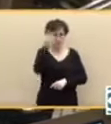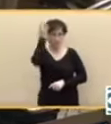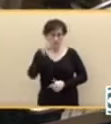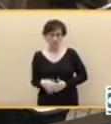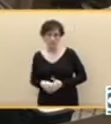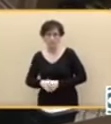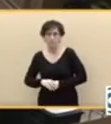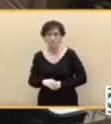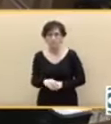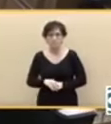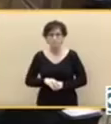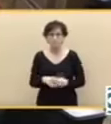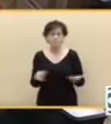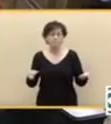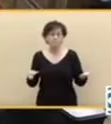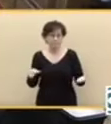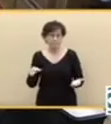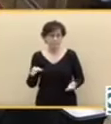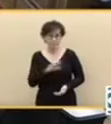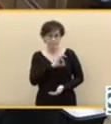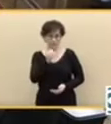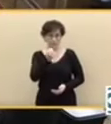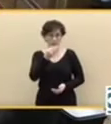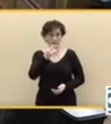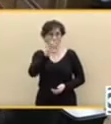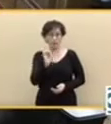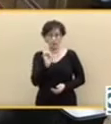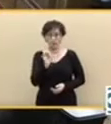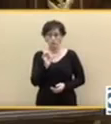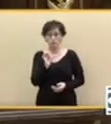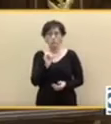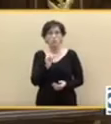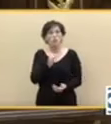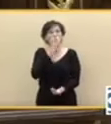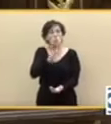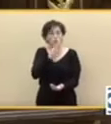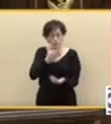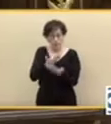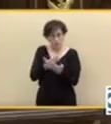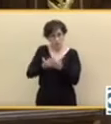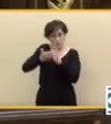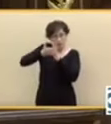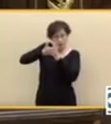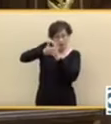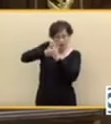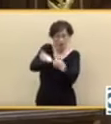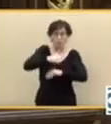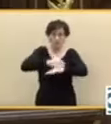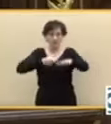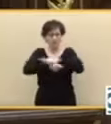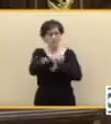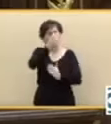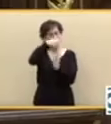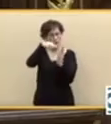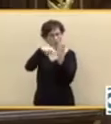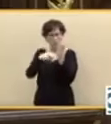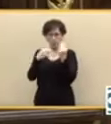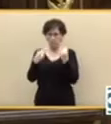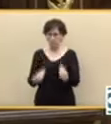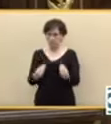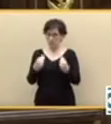Señor Ábalos, hemos leído con atención las motivaciones que esgrimen para presentar esta moción de censura. Con atención.